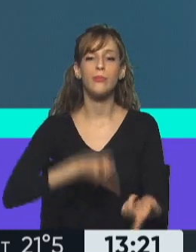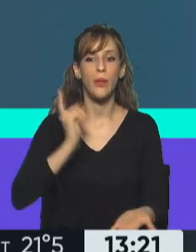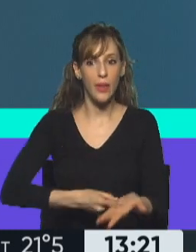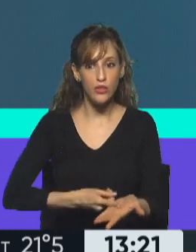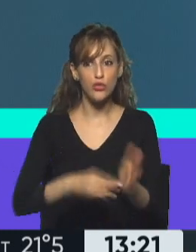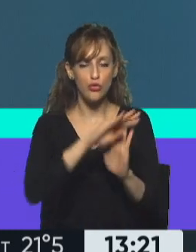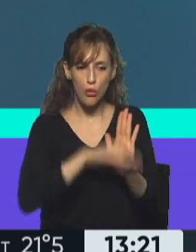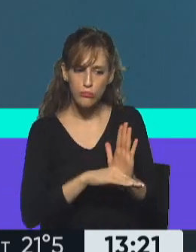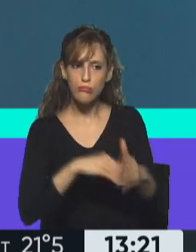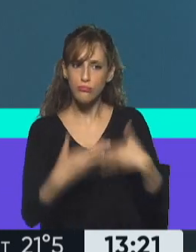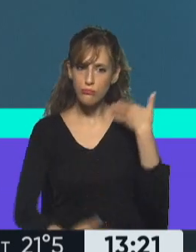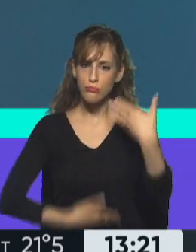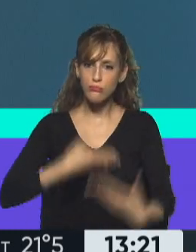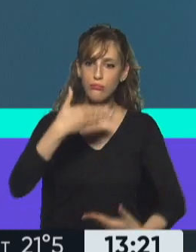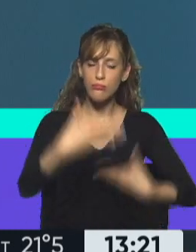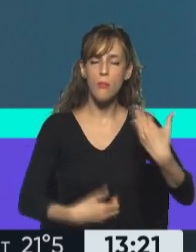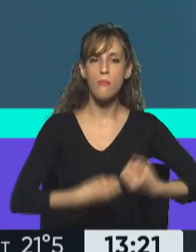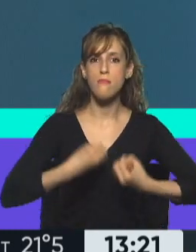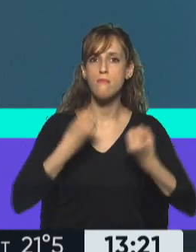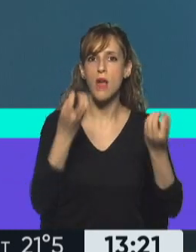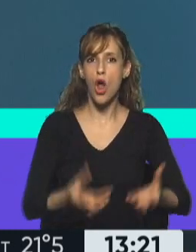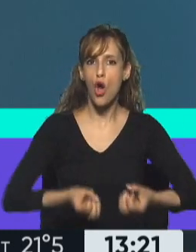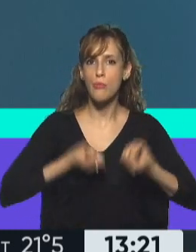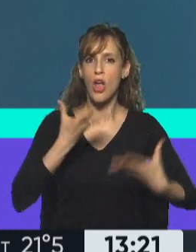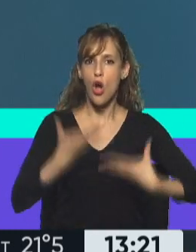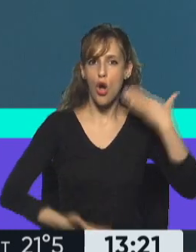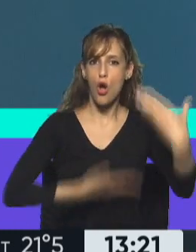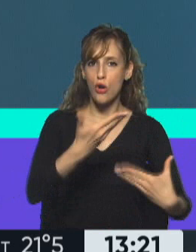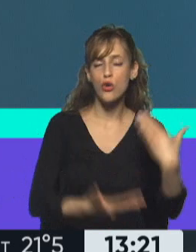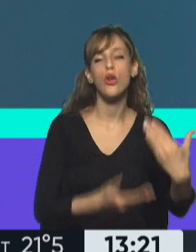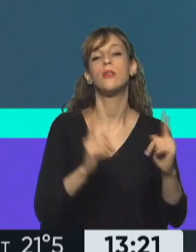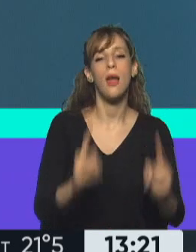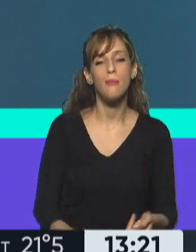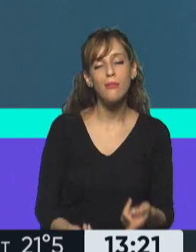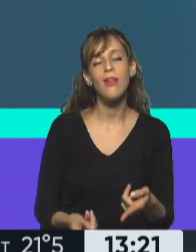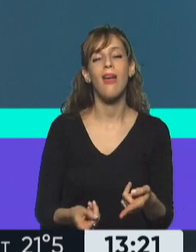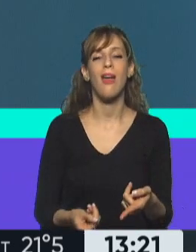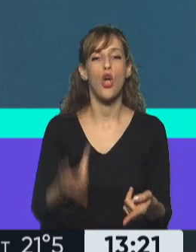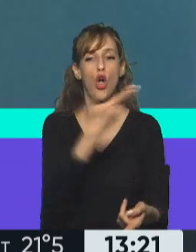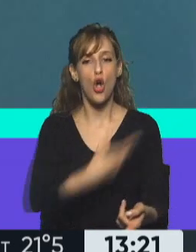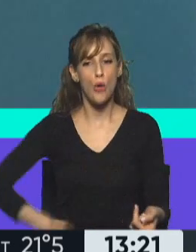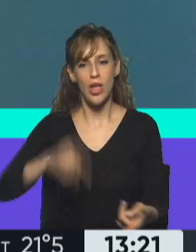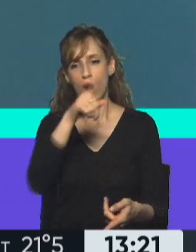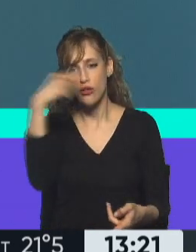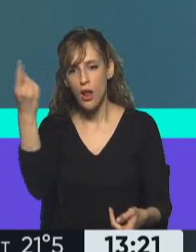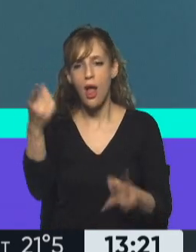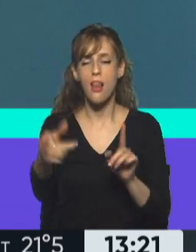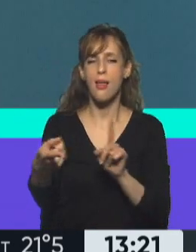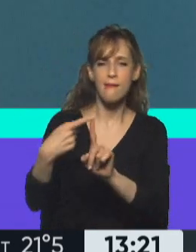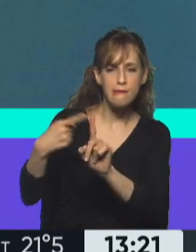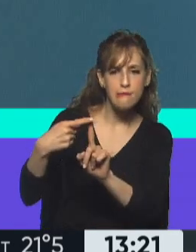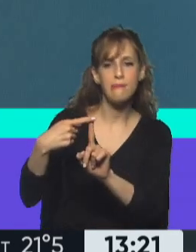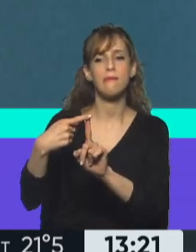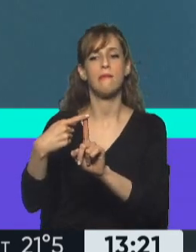empezamos a crecer. Empezamos un diálogo también en medio de la pandemia muy fructífero con el gobierno nacional, de visualizar la